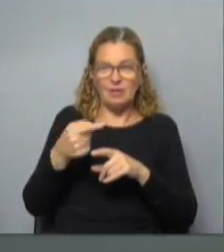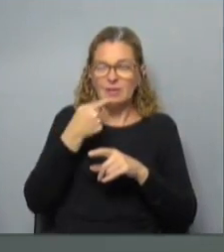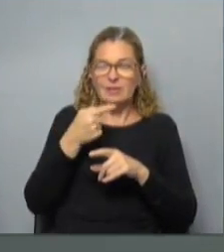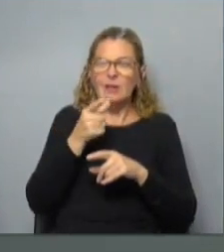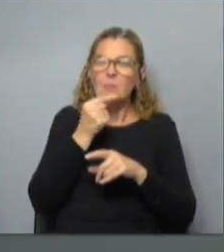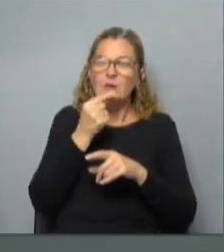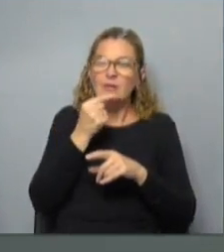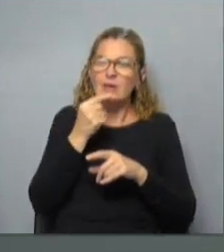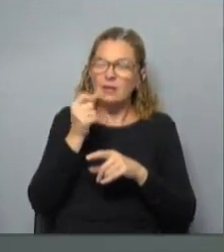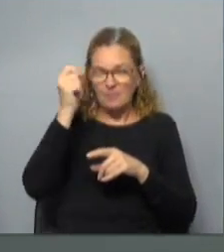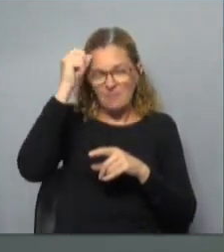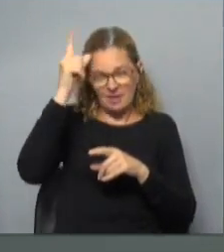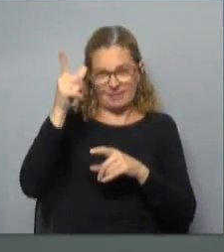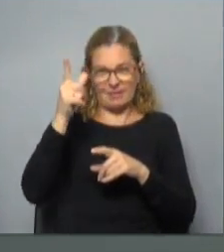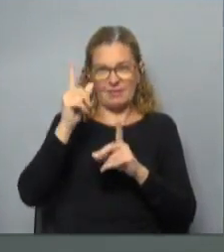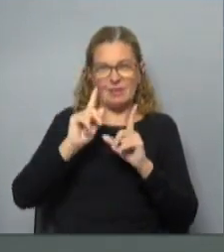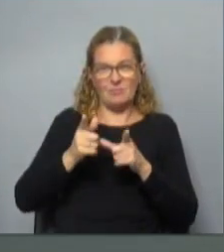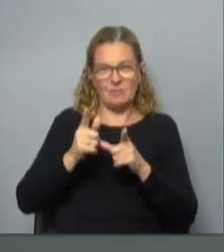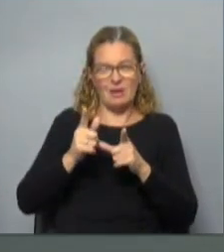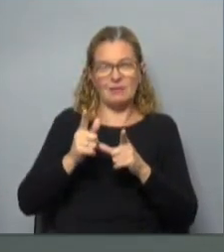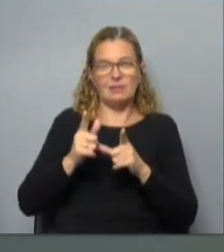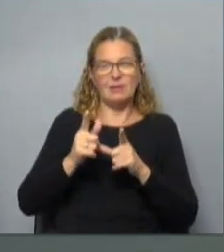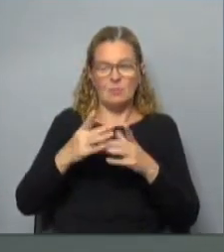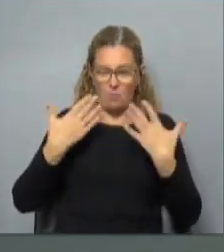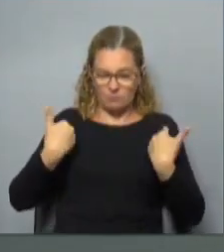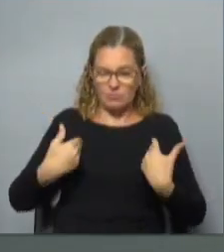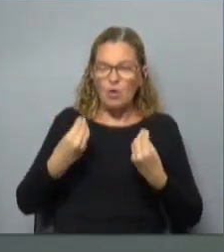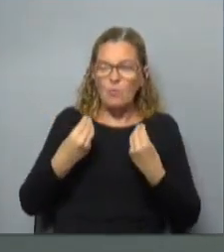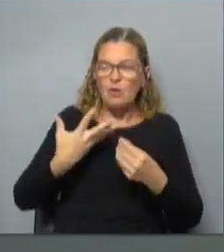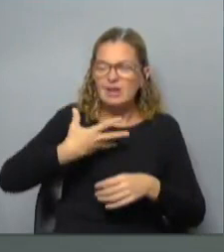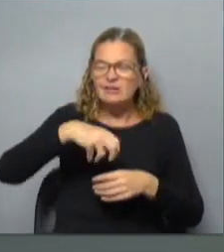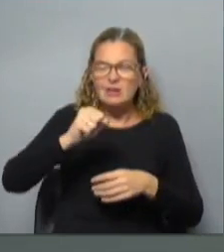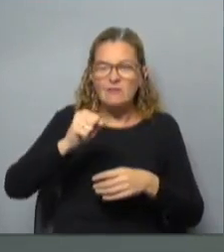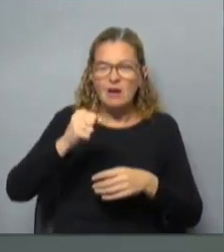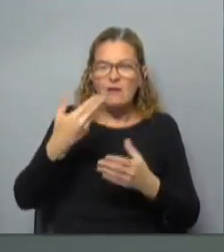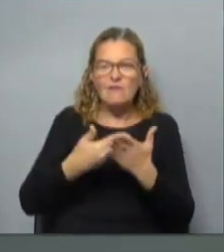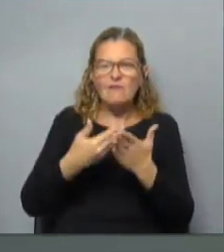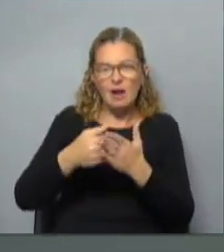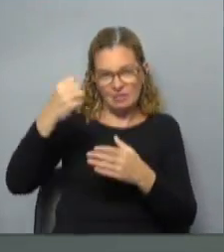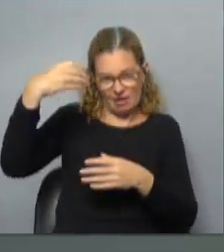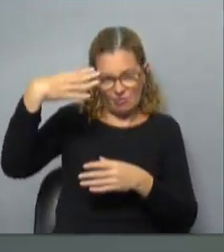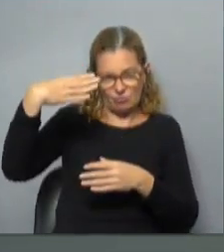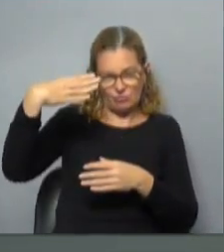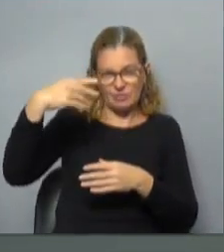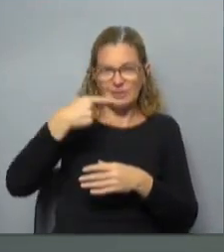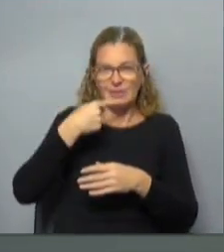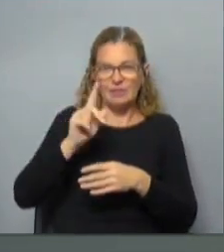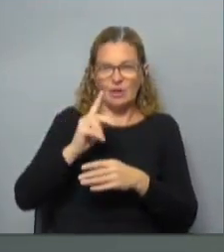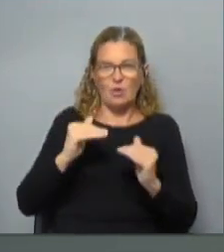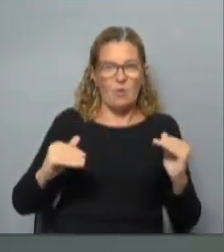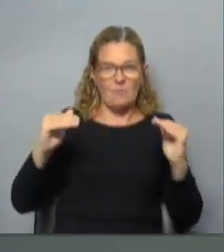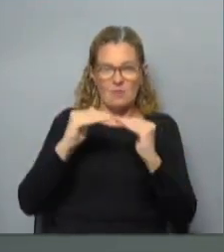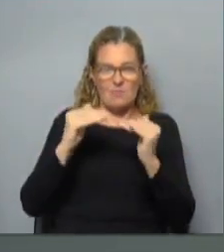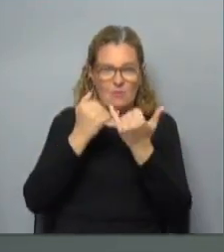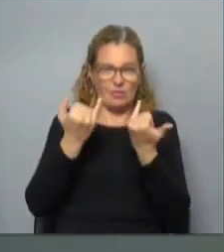que la policía debe estar capacitada y debidamente equipada para un allanamiento sin luz o sea él considera que no es lo mismo que